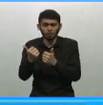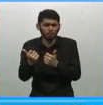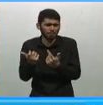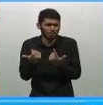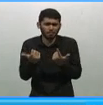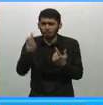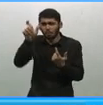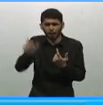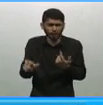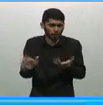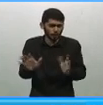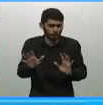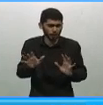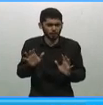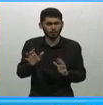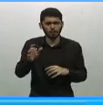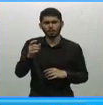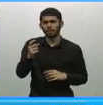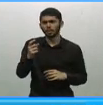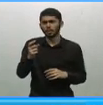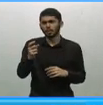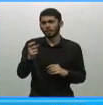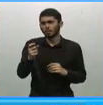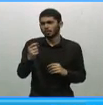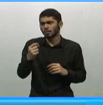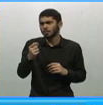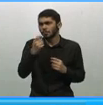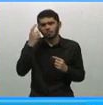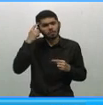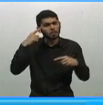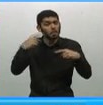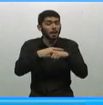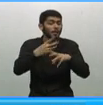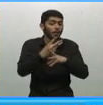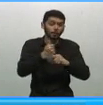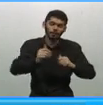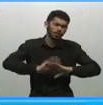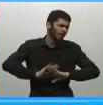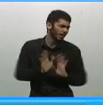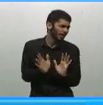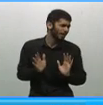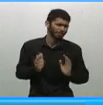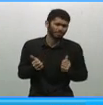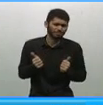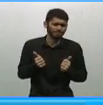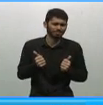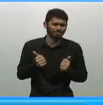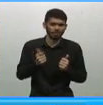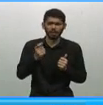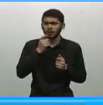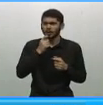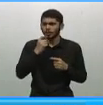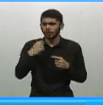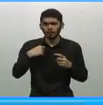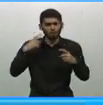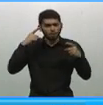cosas que quedan ahí adentro yo no le doy importancia una vez que termina el partido ya está se terminó Obviamente que si me saca o del objetivo